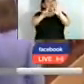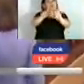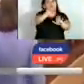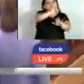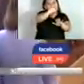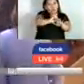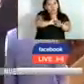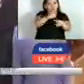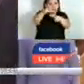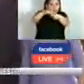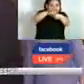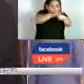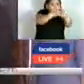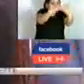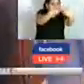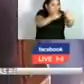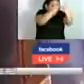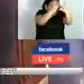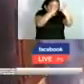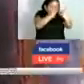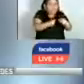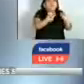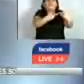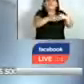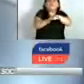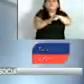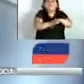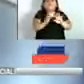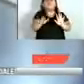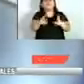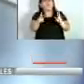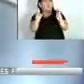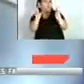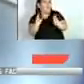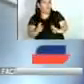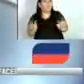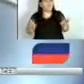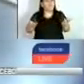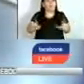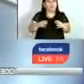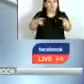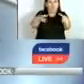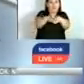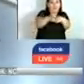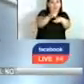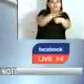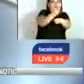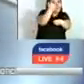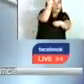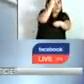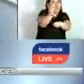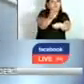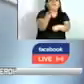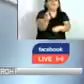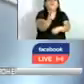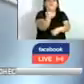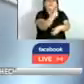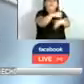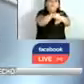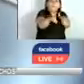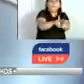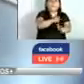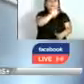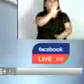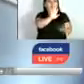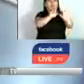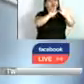94.66% de votos escrutados en el conteo preliminar, de la siguiente forma. El partido Nuevas Ideas con 56 escaños,